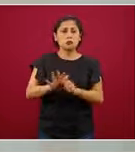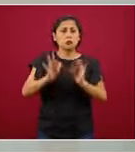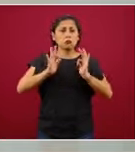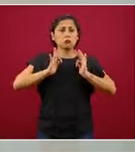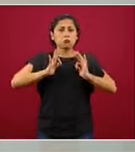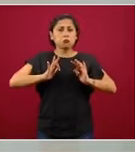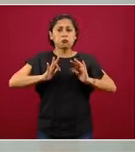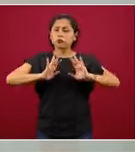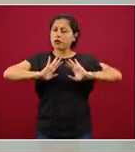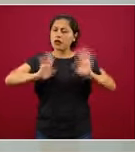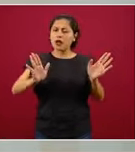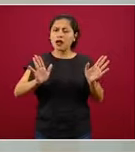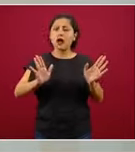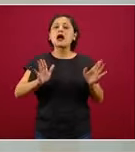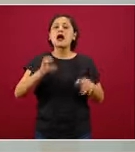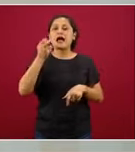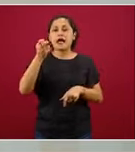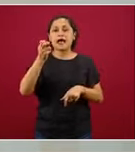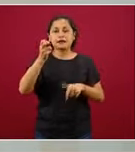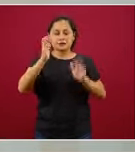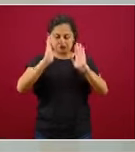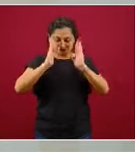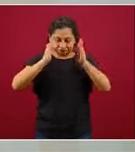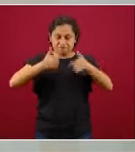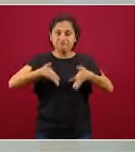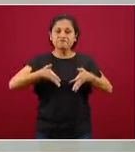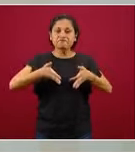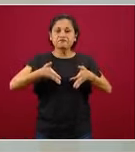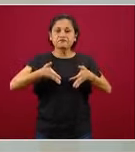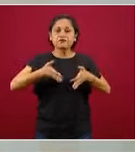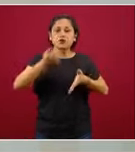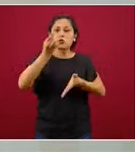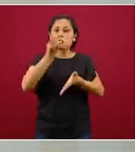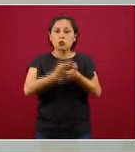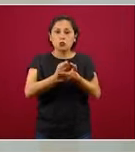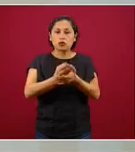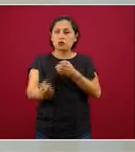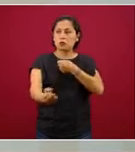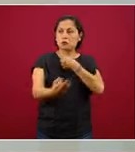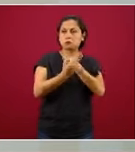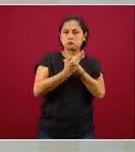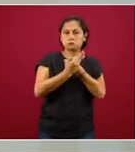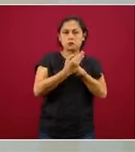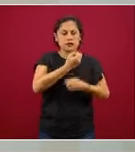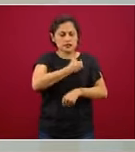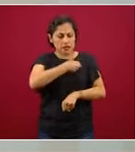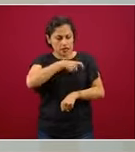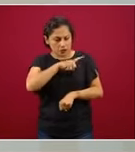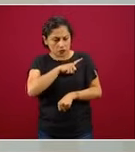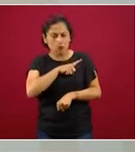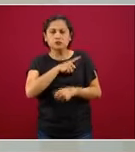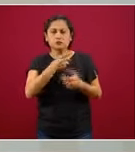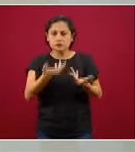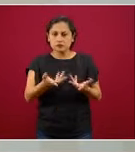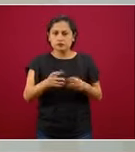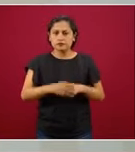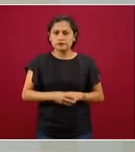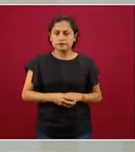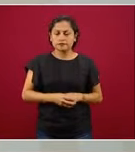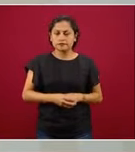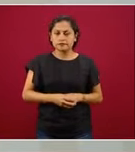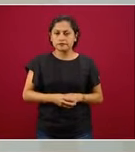atención exclusivamente en el aspecto directo de la protección de las personas para que no se